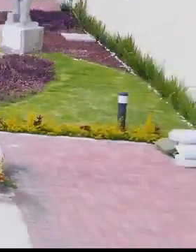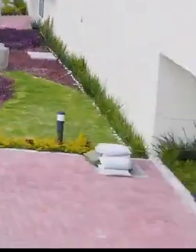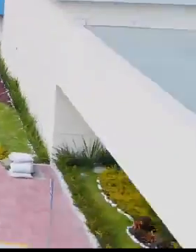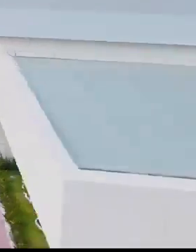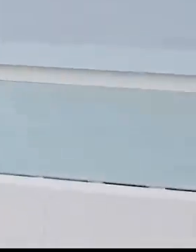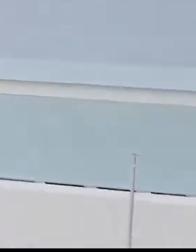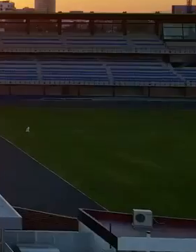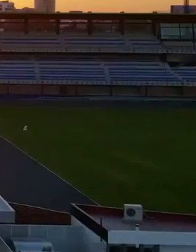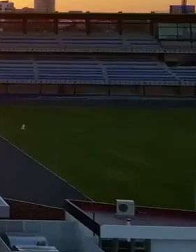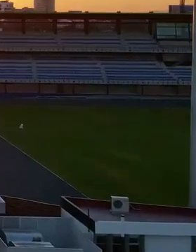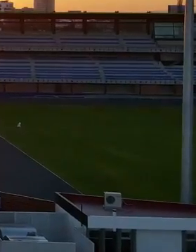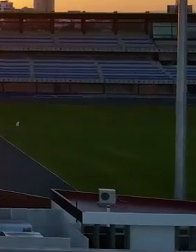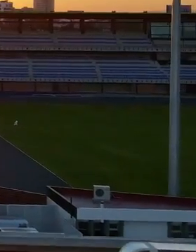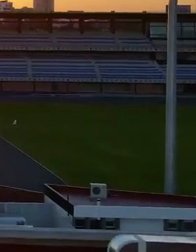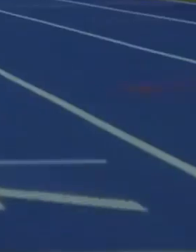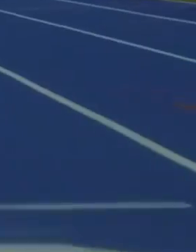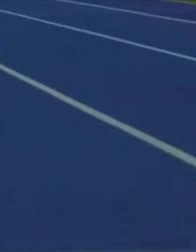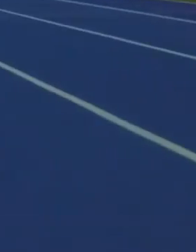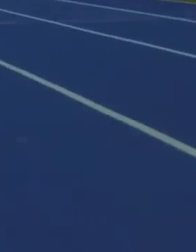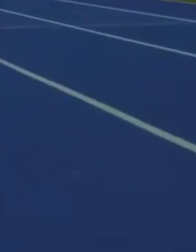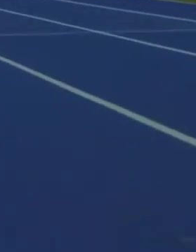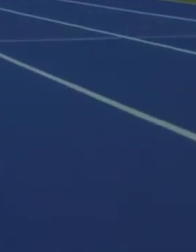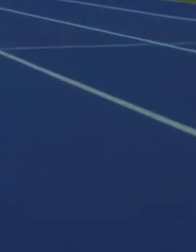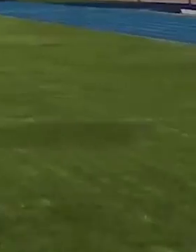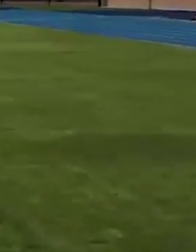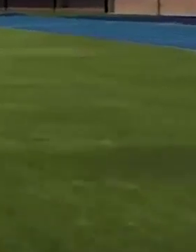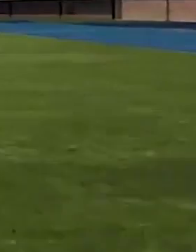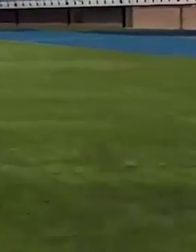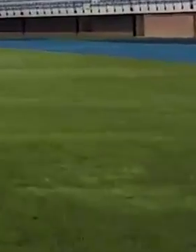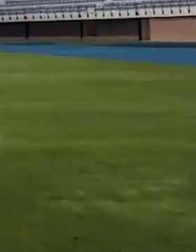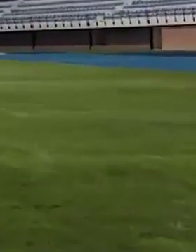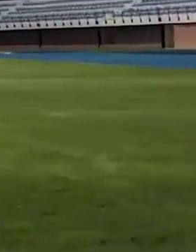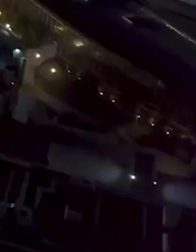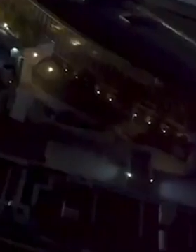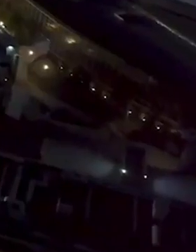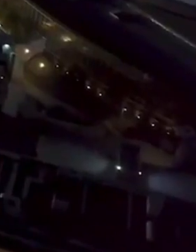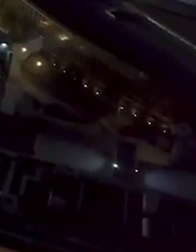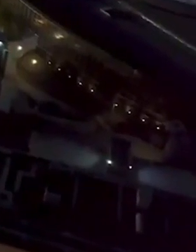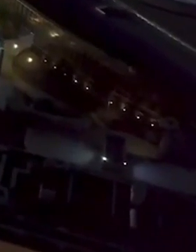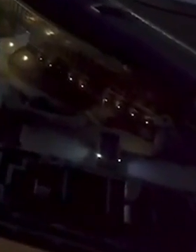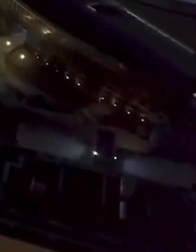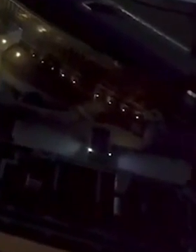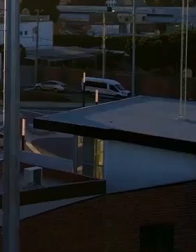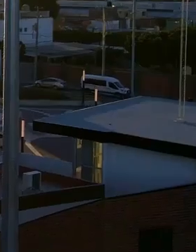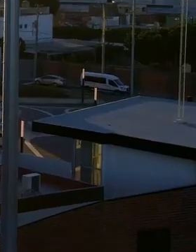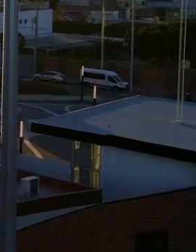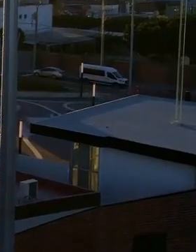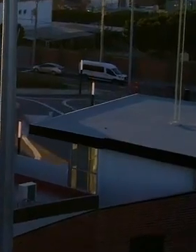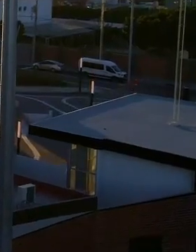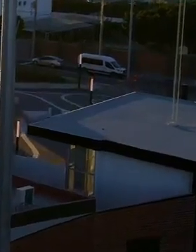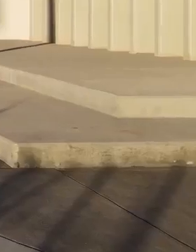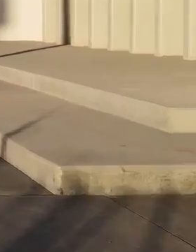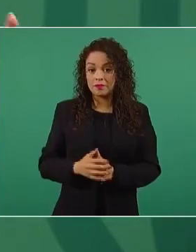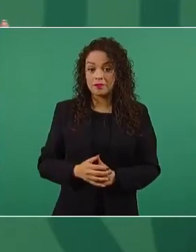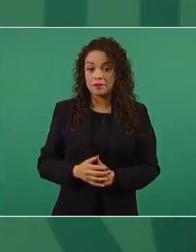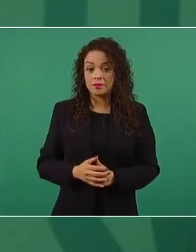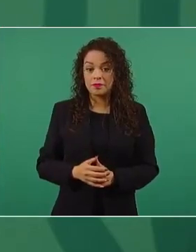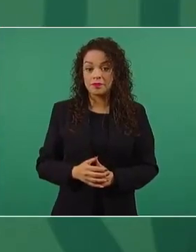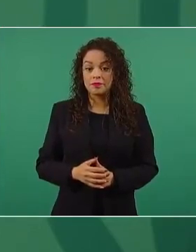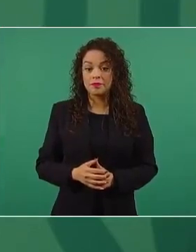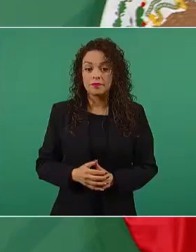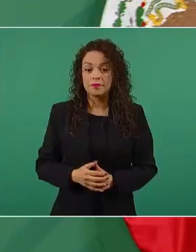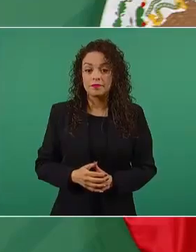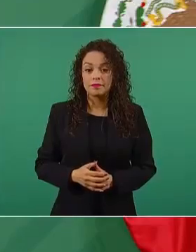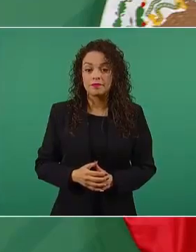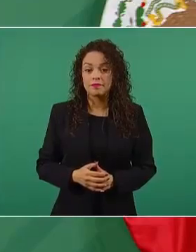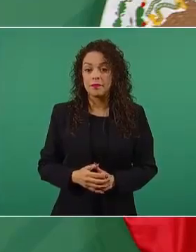al respecto el gobernador pidió al secretario informar de este hecho al presidente de andrés manuel lópez obrador esto